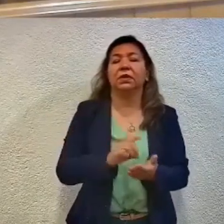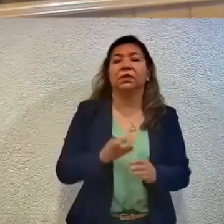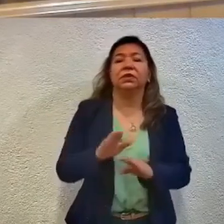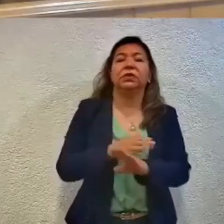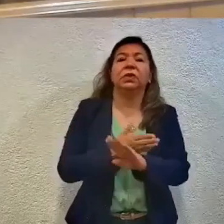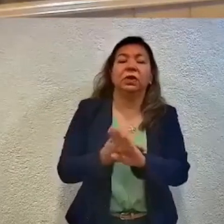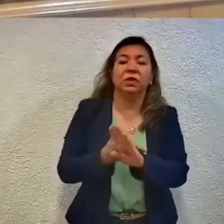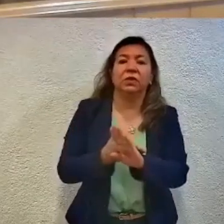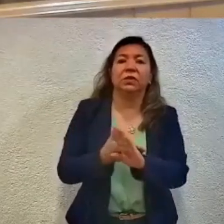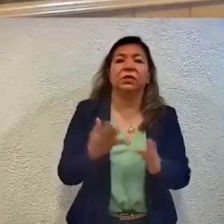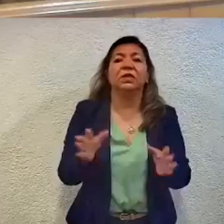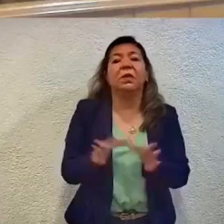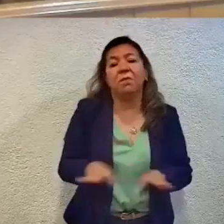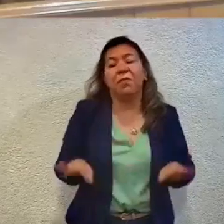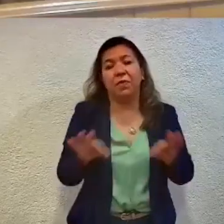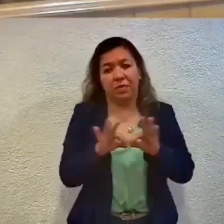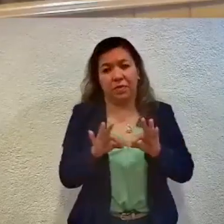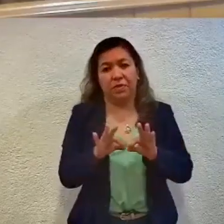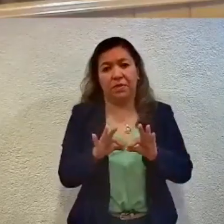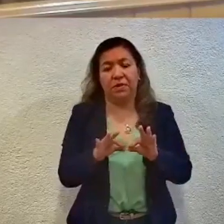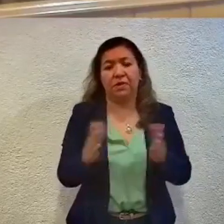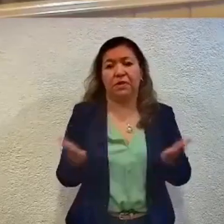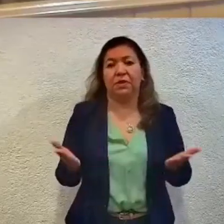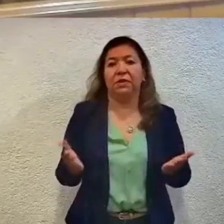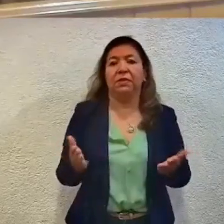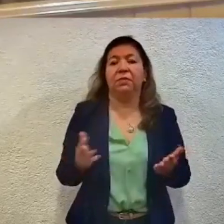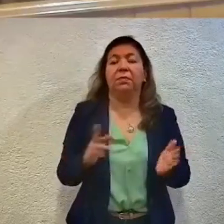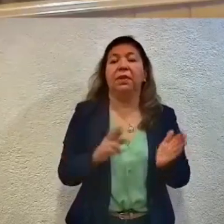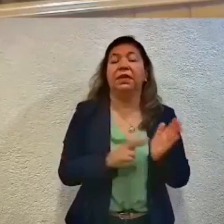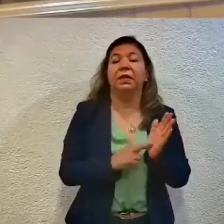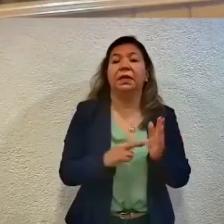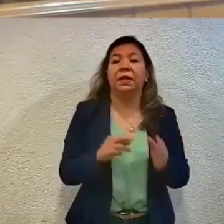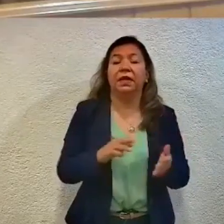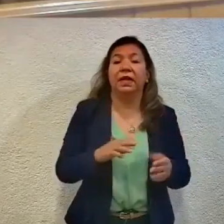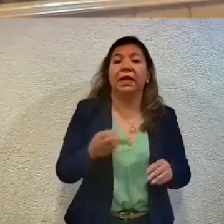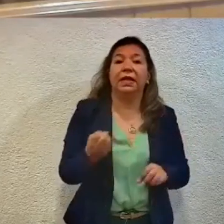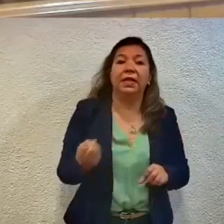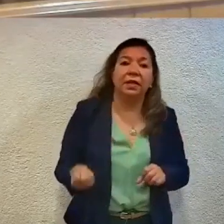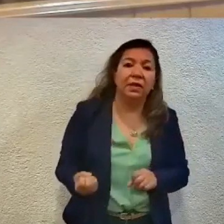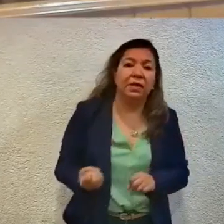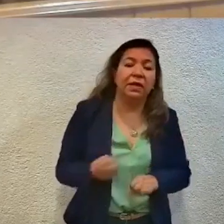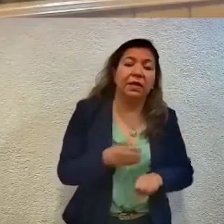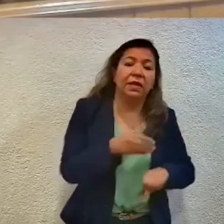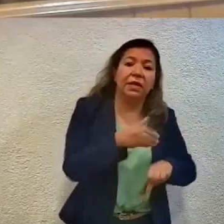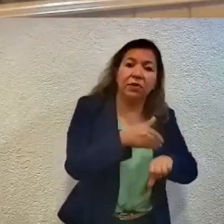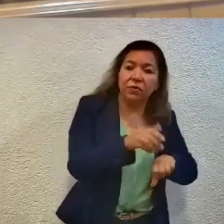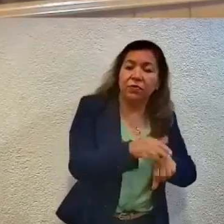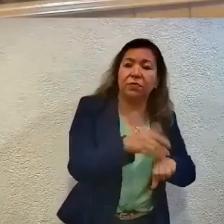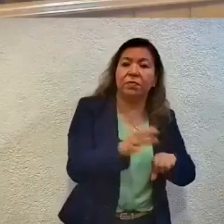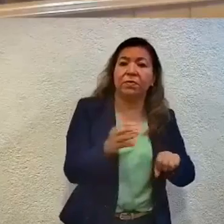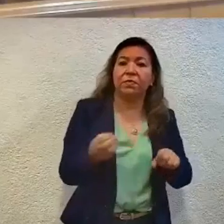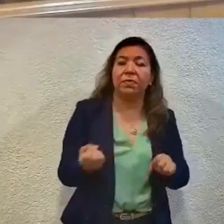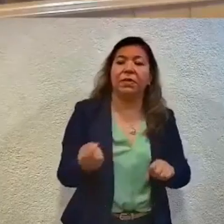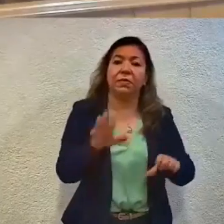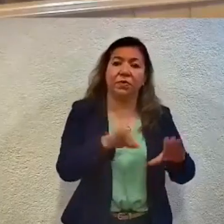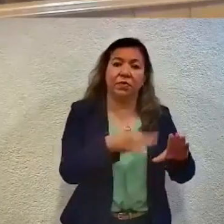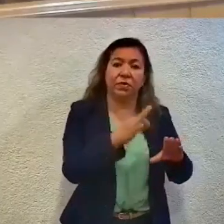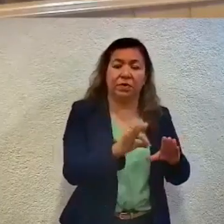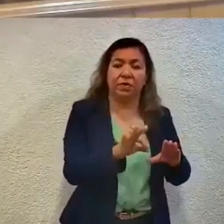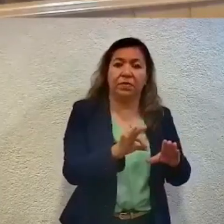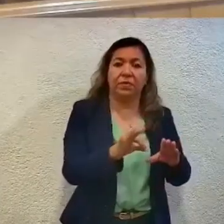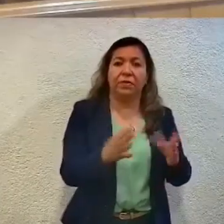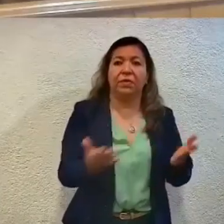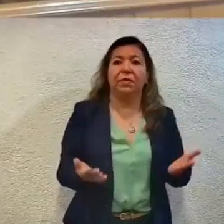violaciones generalizadas, graves y sustanciales que se vuelven determinantes para el resultado de la elección, aunado a que